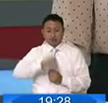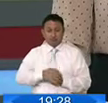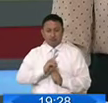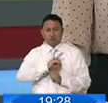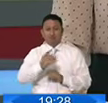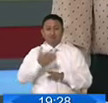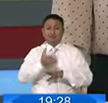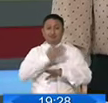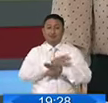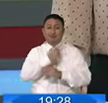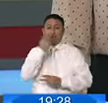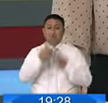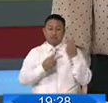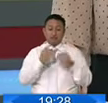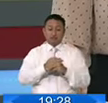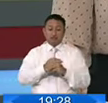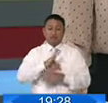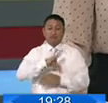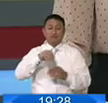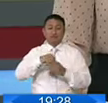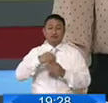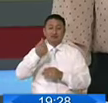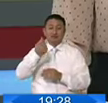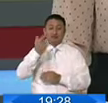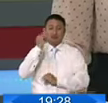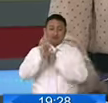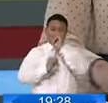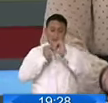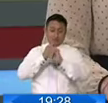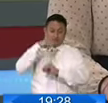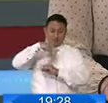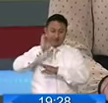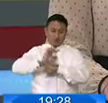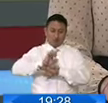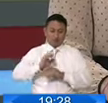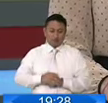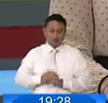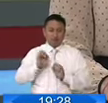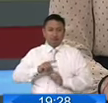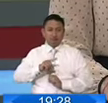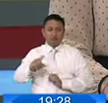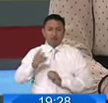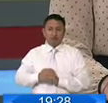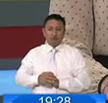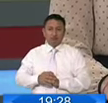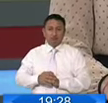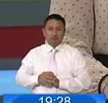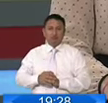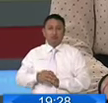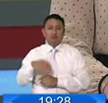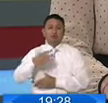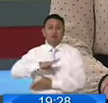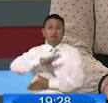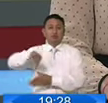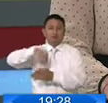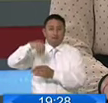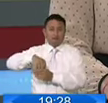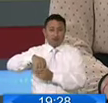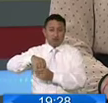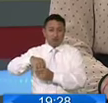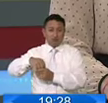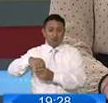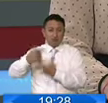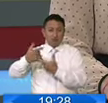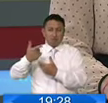visita realizada por el fondo monetariointernacional al ecuador además informó que un desembolso que realizó el fondo latinoamericano de reservas